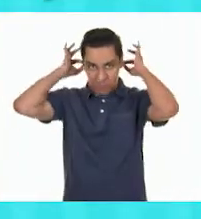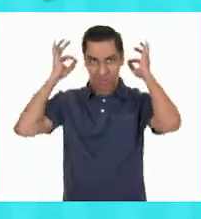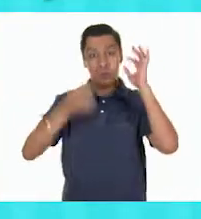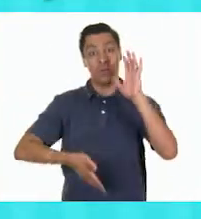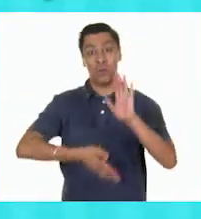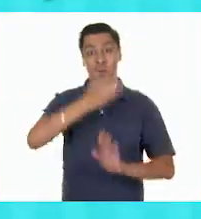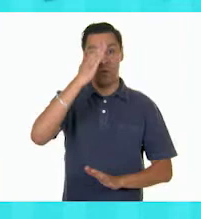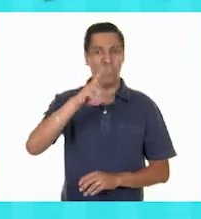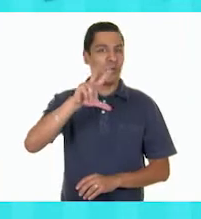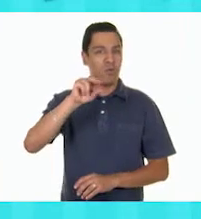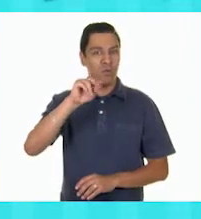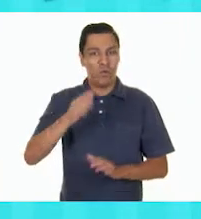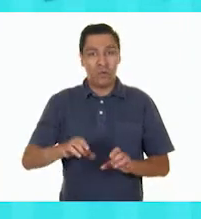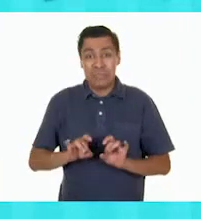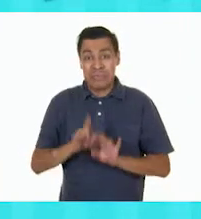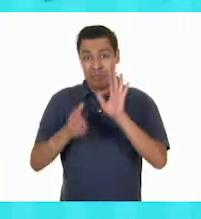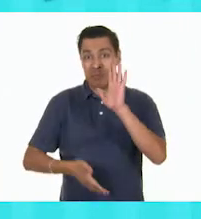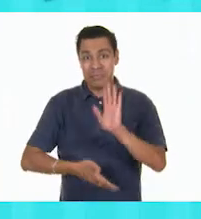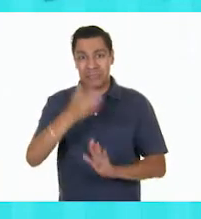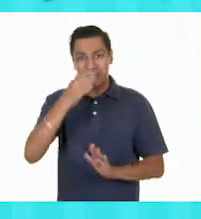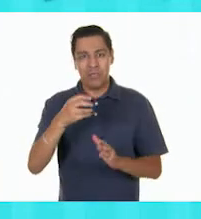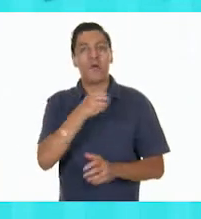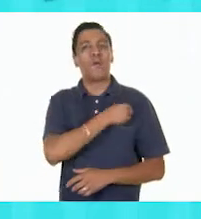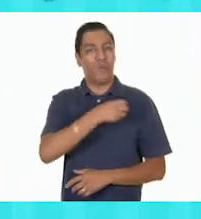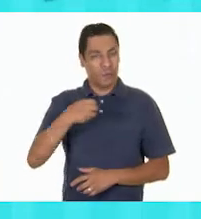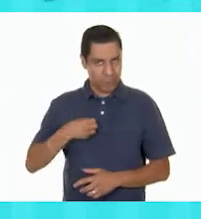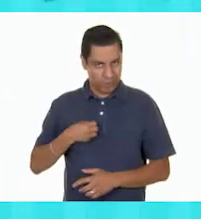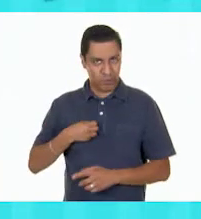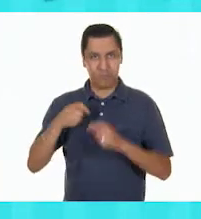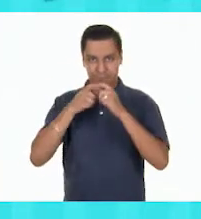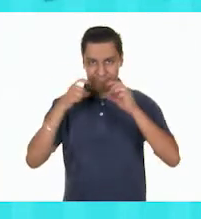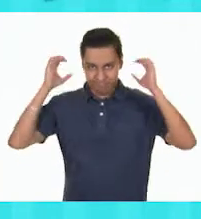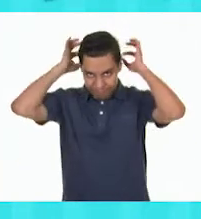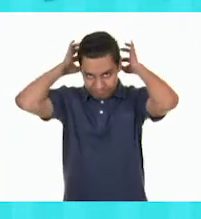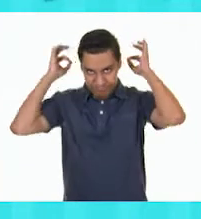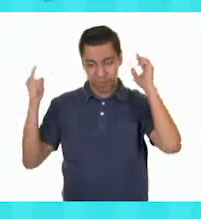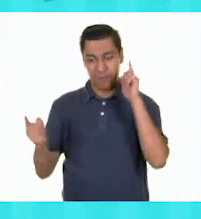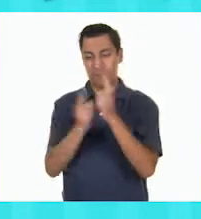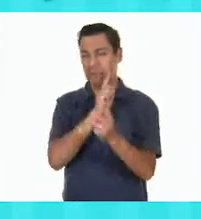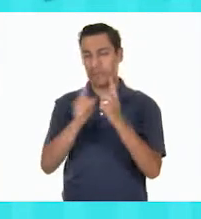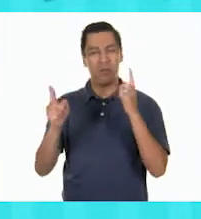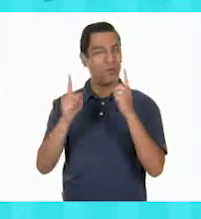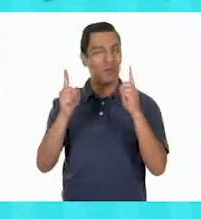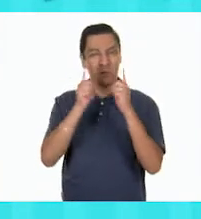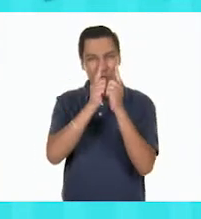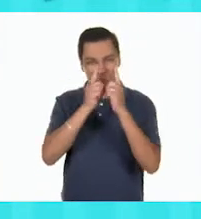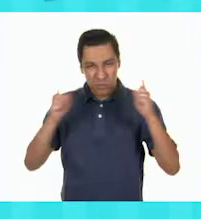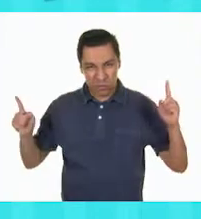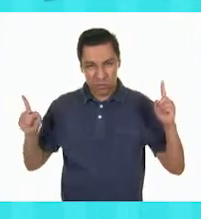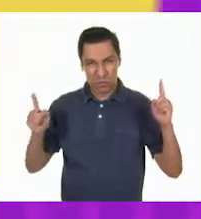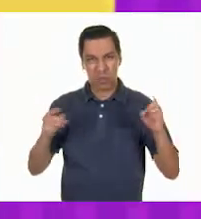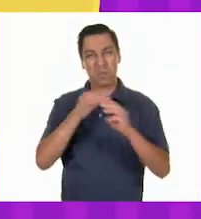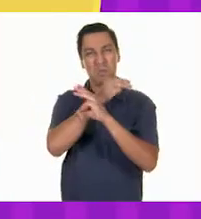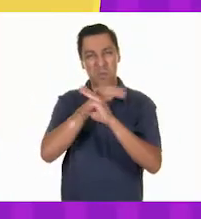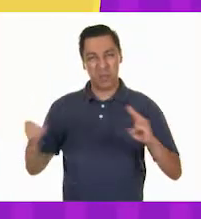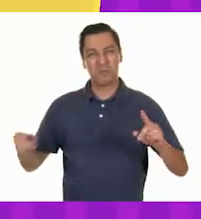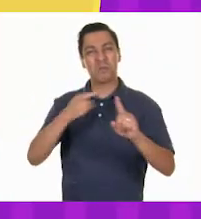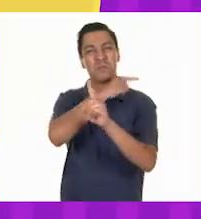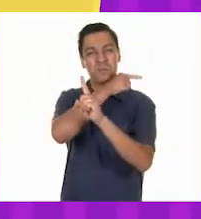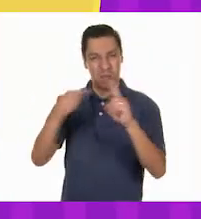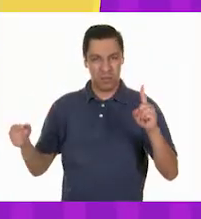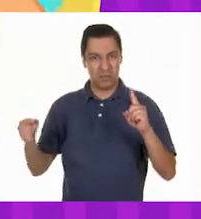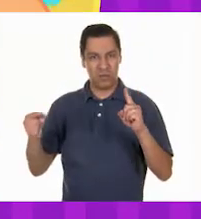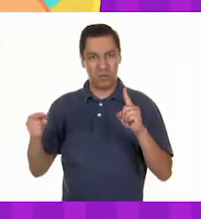casa si tienes que hacerlo recuerda que es obligatorio utilizarlos mantener una distancia mínima de un metro y medio entre tú y los demás